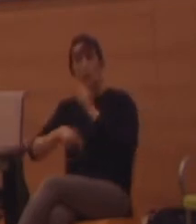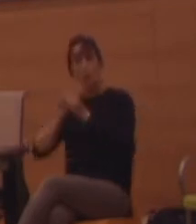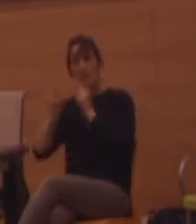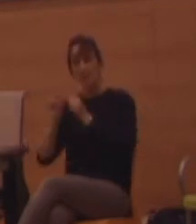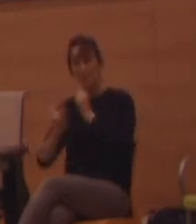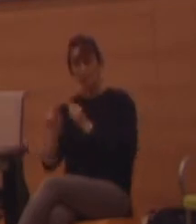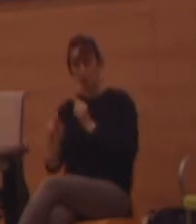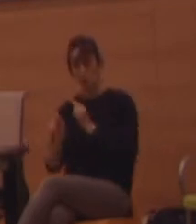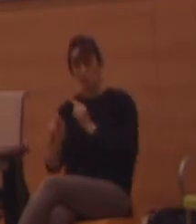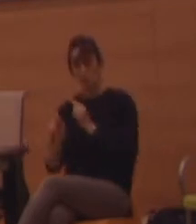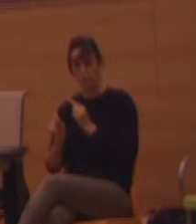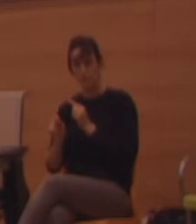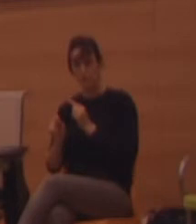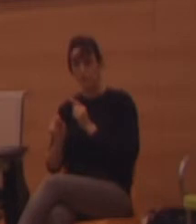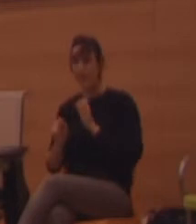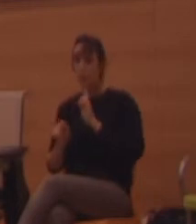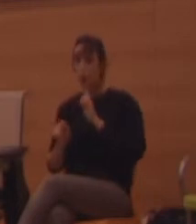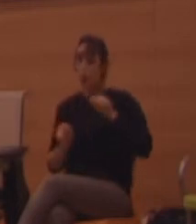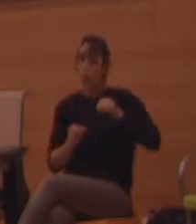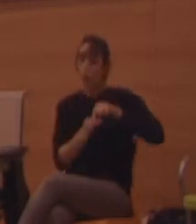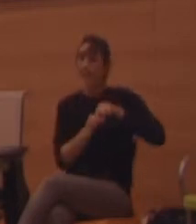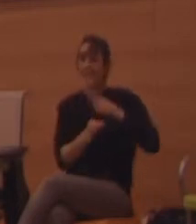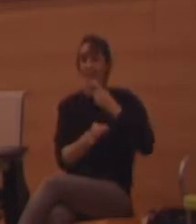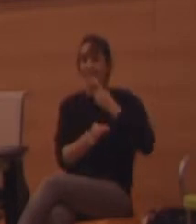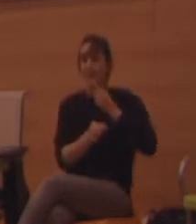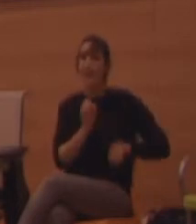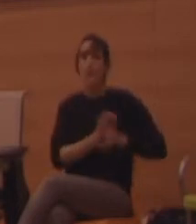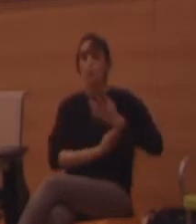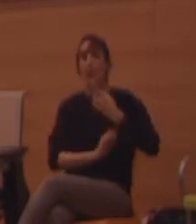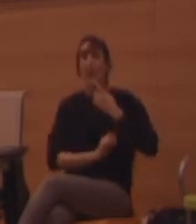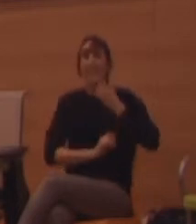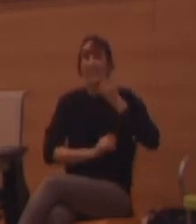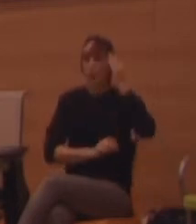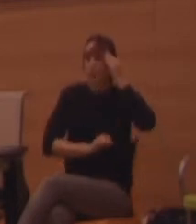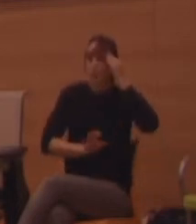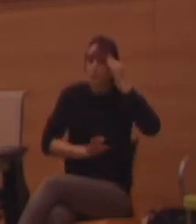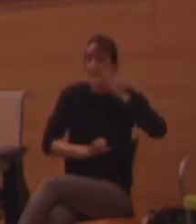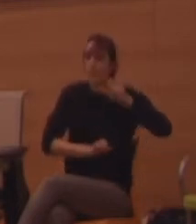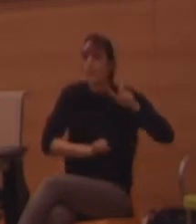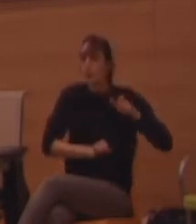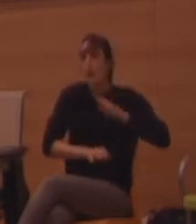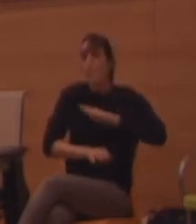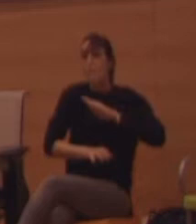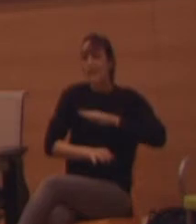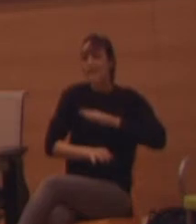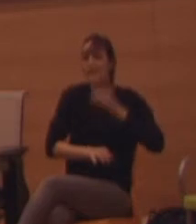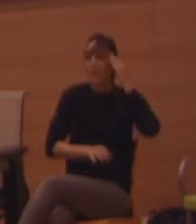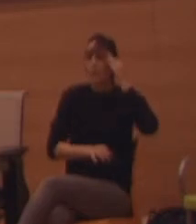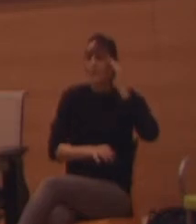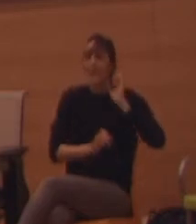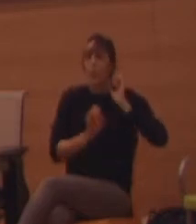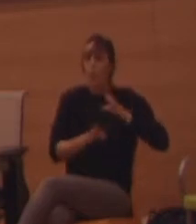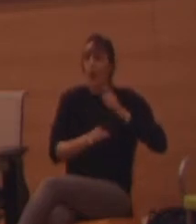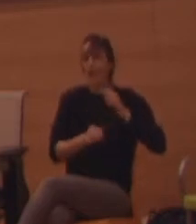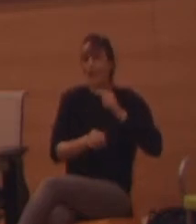son como consecuencia de las infecciones y no como consecuencia de isquemias, como muchas veces se piensa, ¿no? Y una infección de estas, aparte de todo